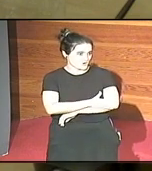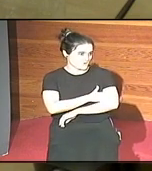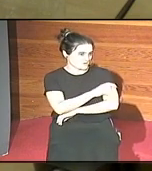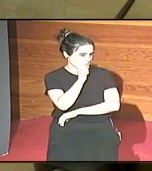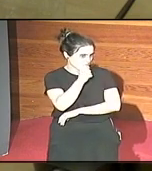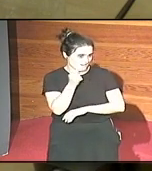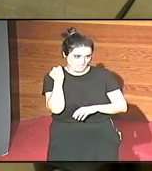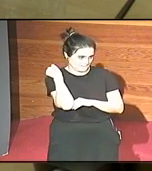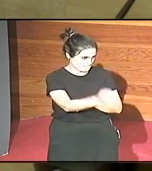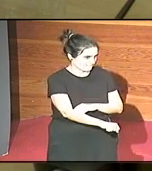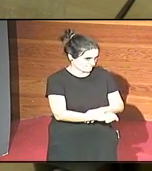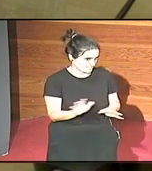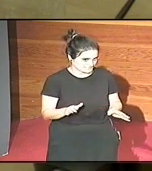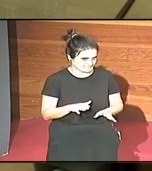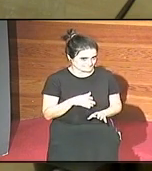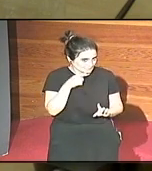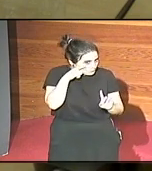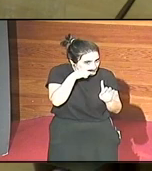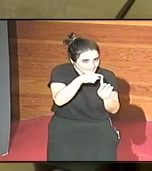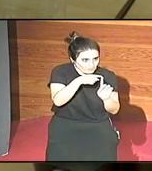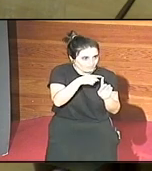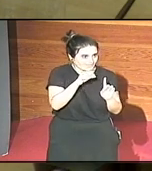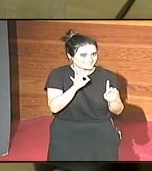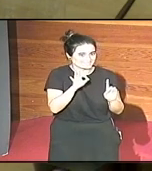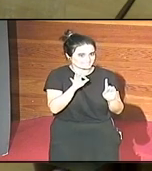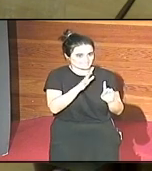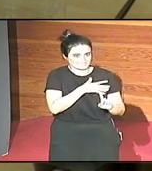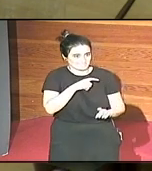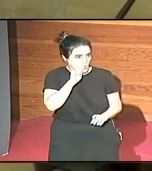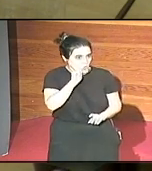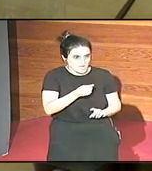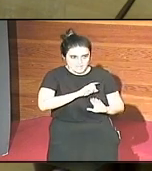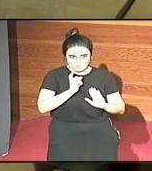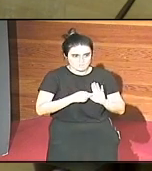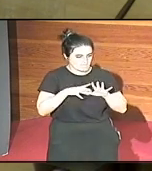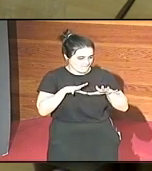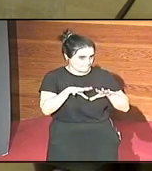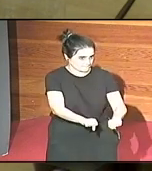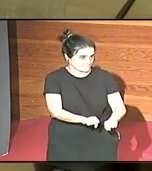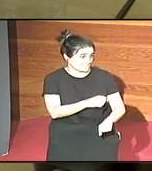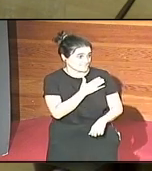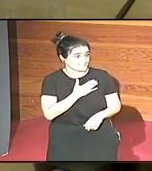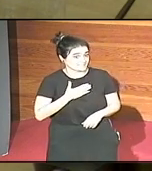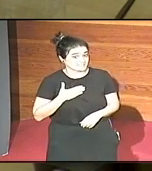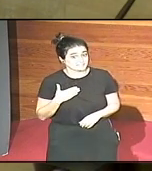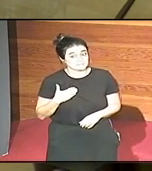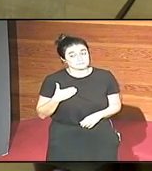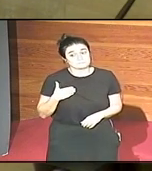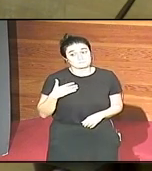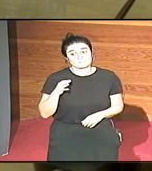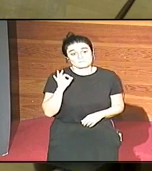Ucrania. El objetivo final es ocupar toda Ucrania. O, como este